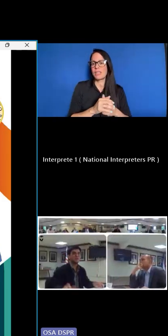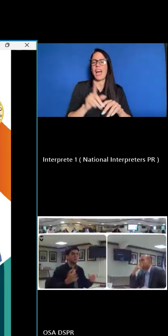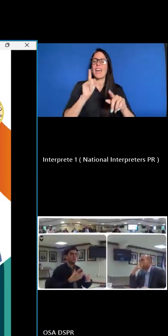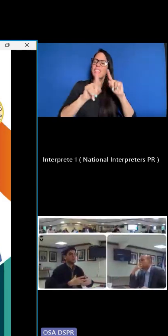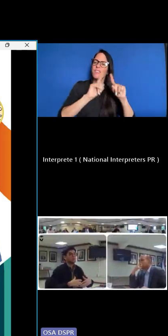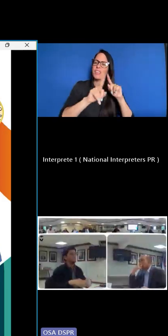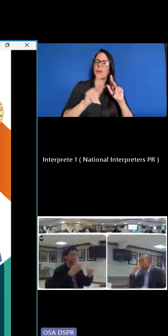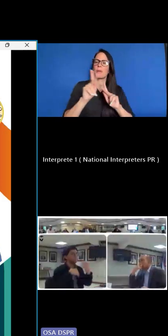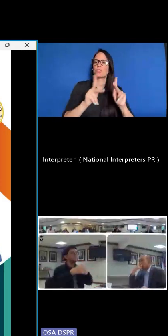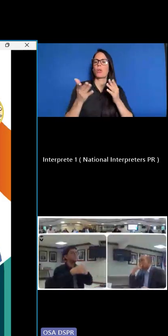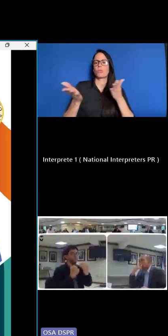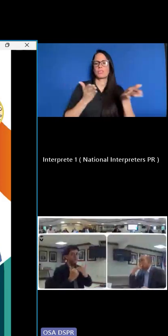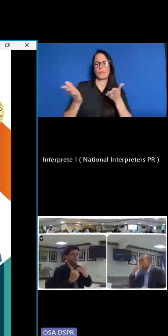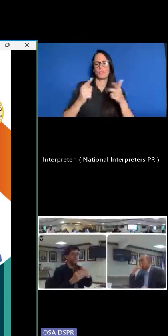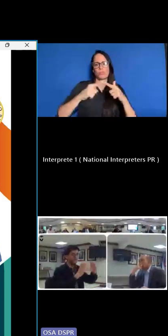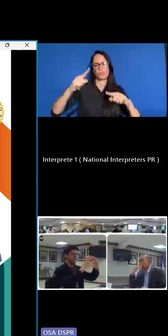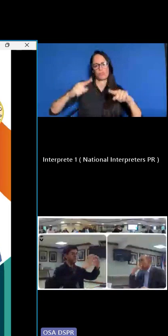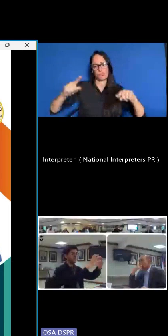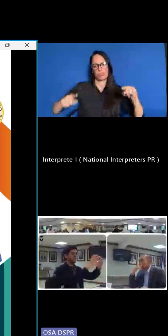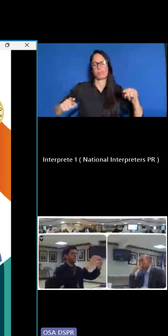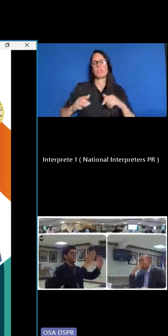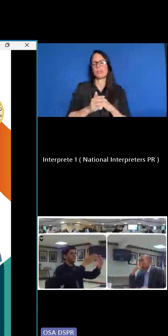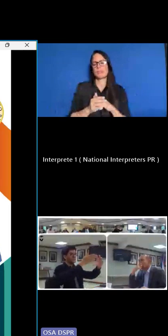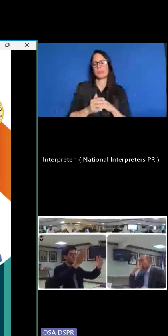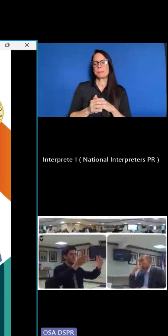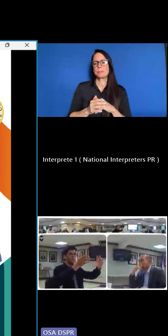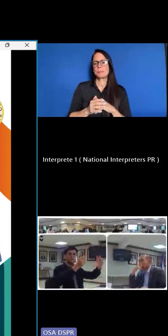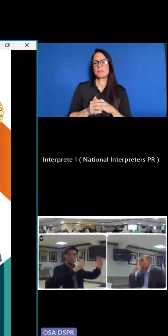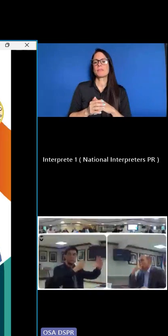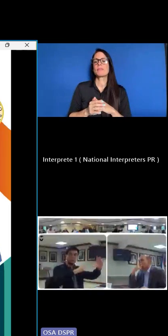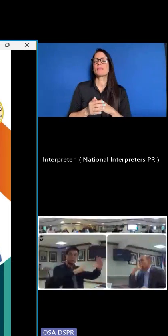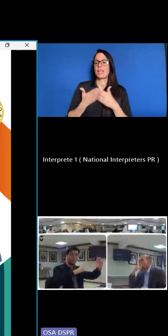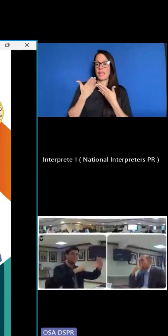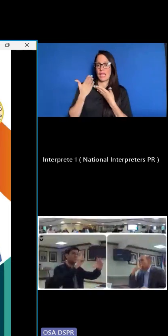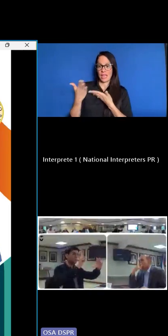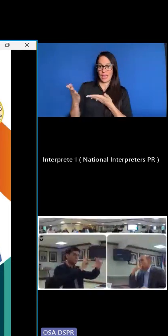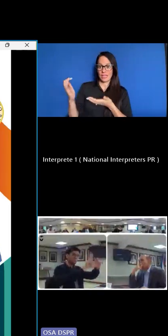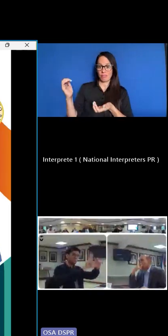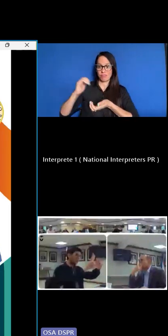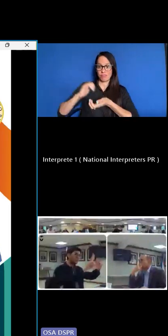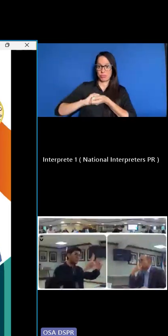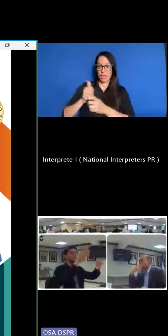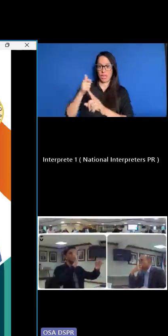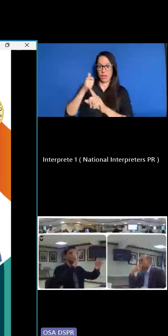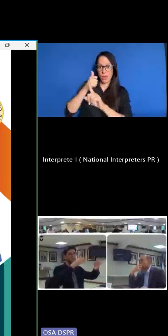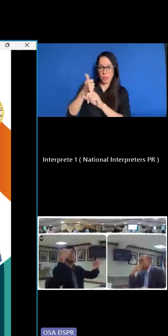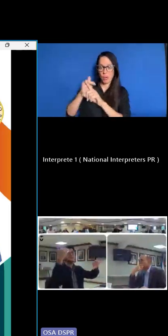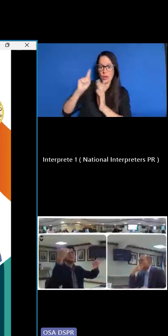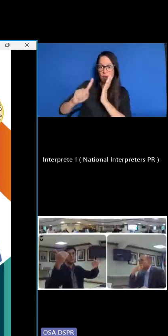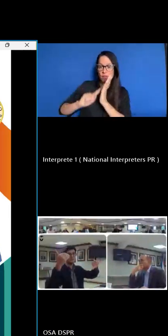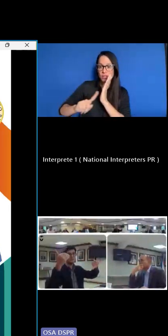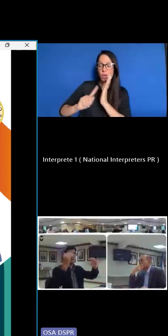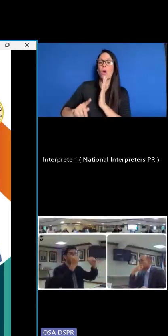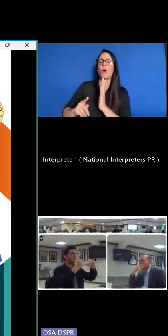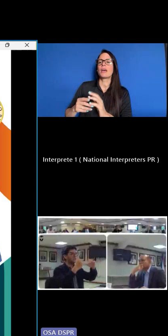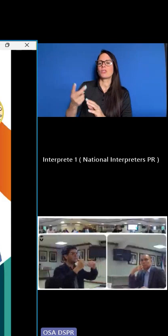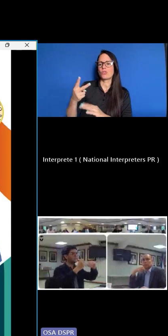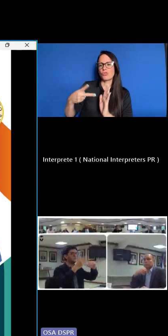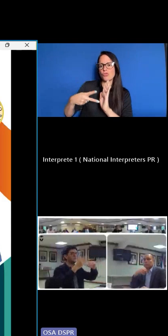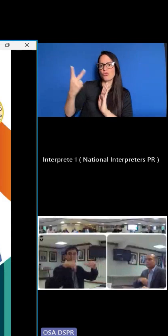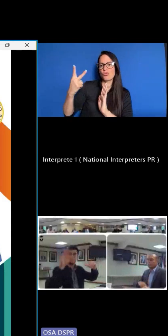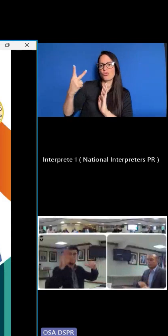conozco, pero pues quiero inhibirme, así que se enviaba a otra. Así que este panel revisó, todas pasaron por al menos 2 revisiones, aquellas que